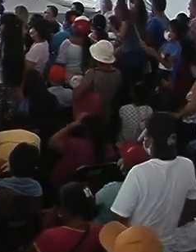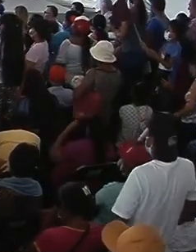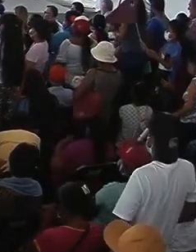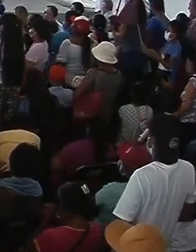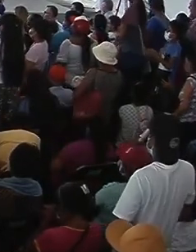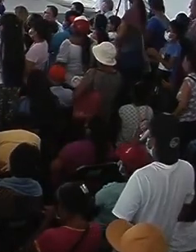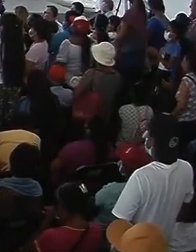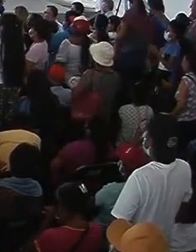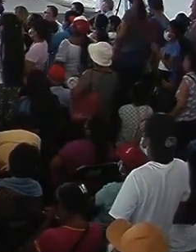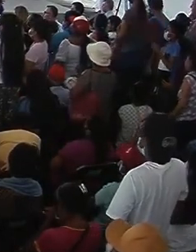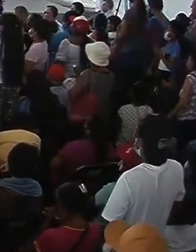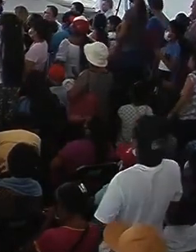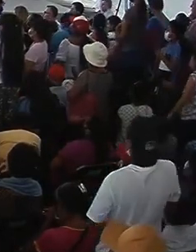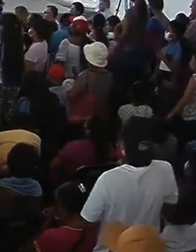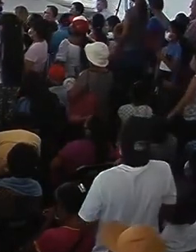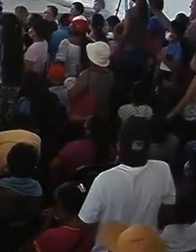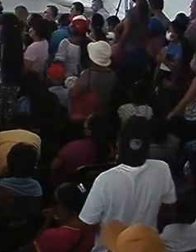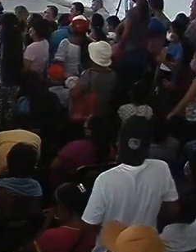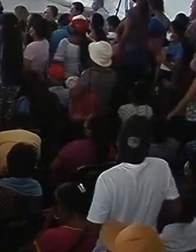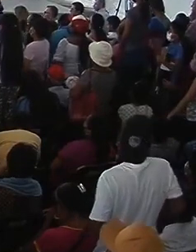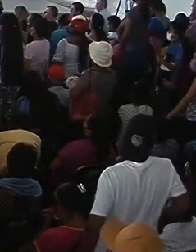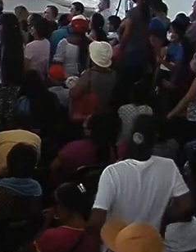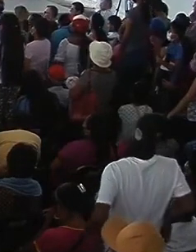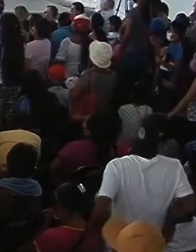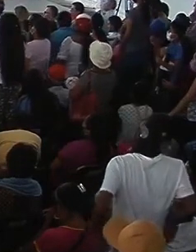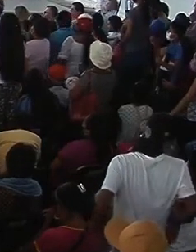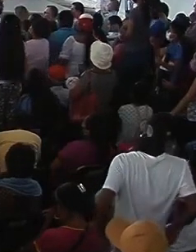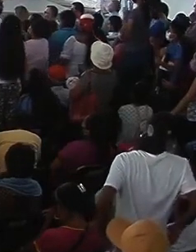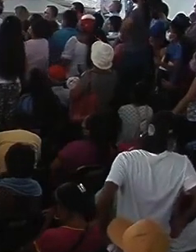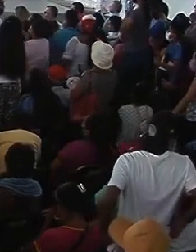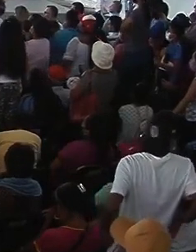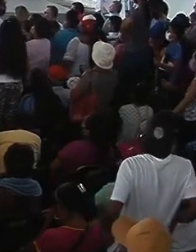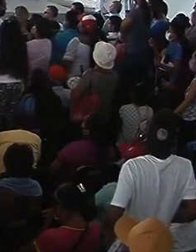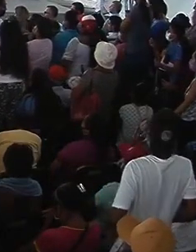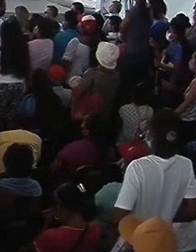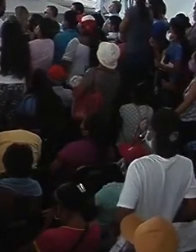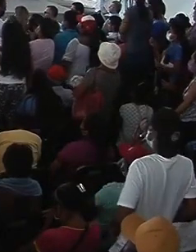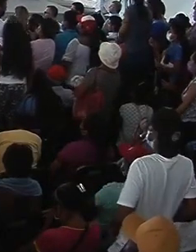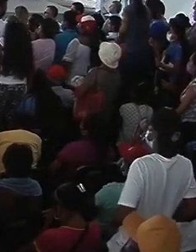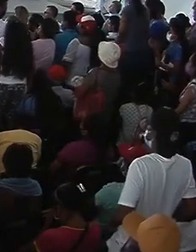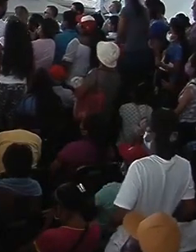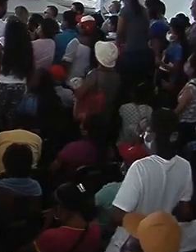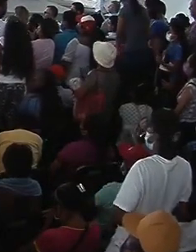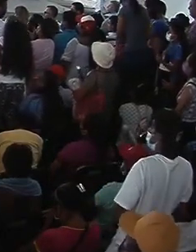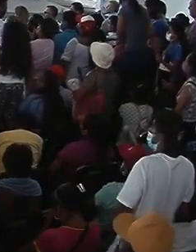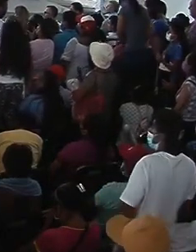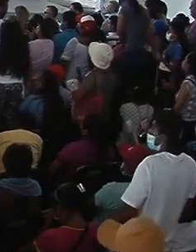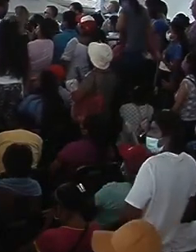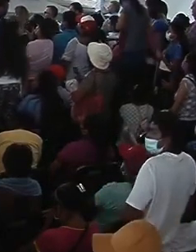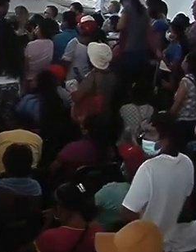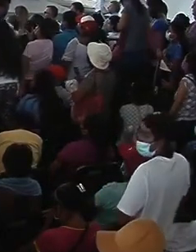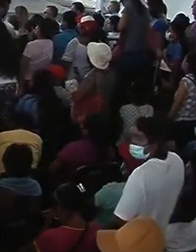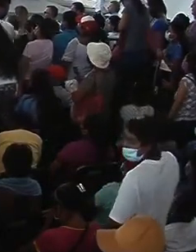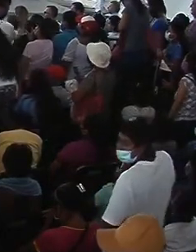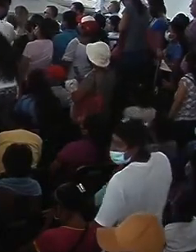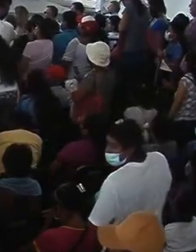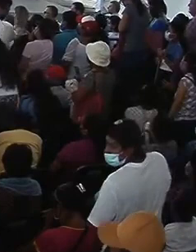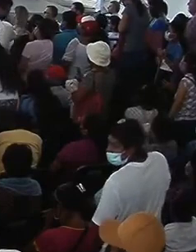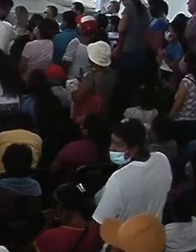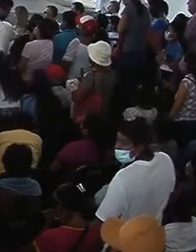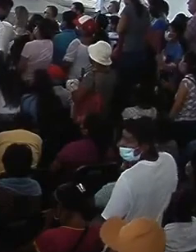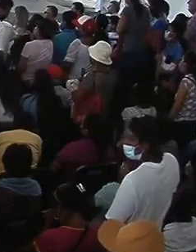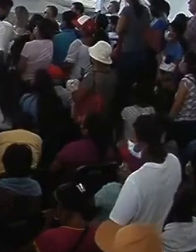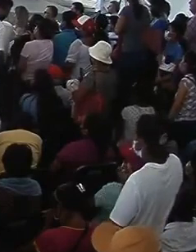Muy buenos días, presidente, buenos días, gobernador, compañeras, compañeros del gobierno federal, los equipos de